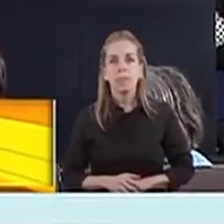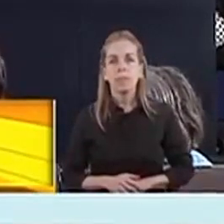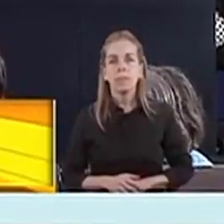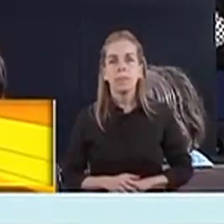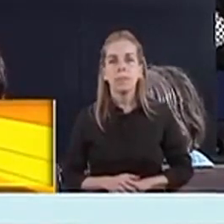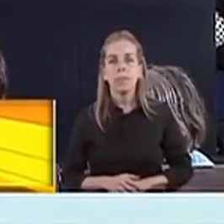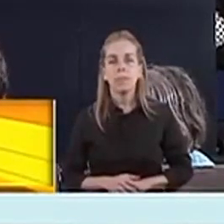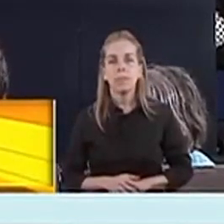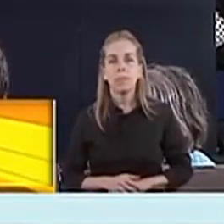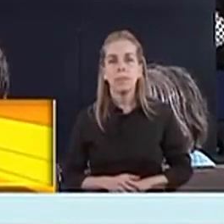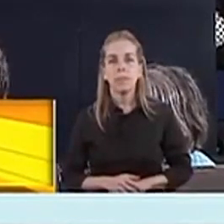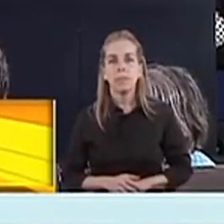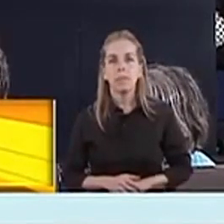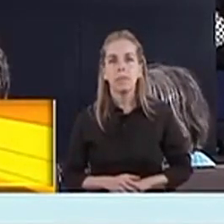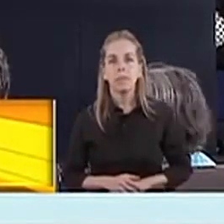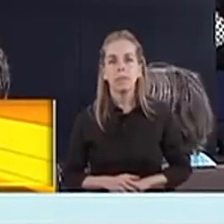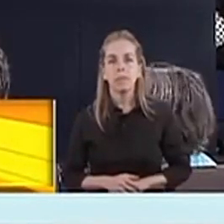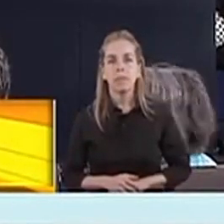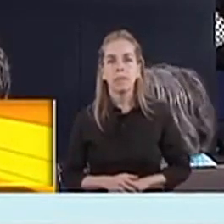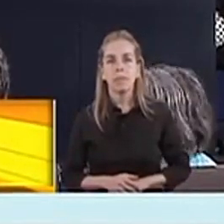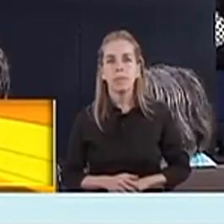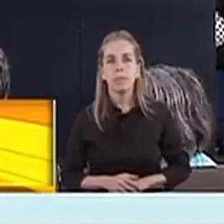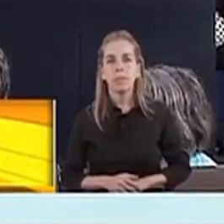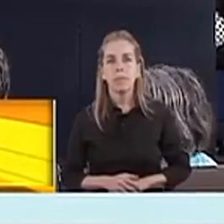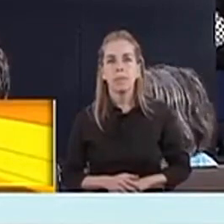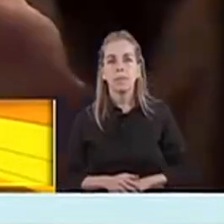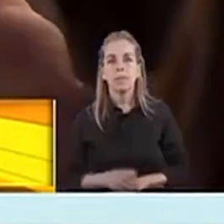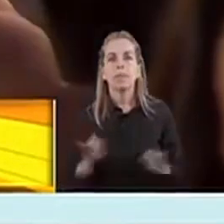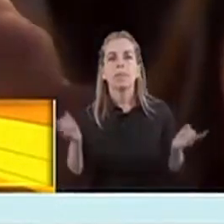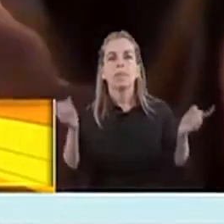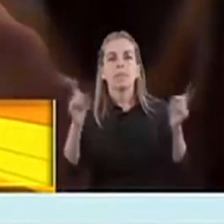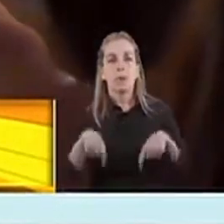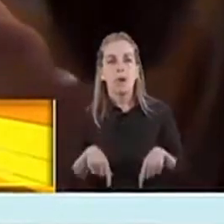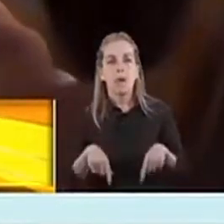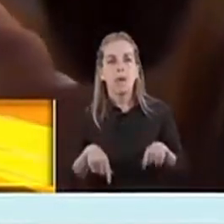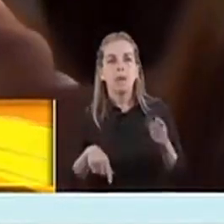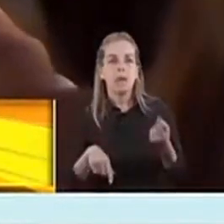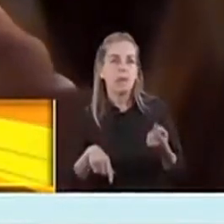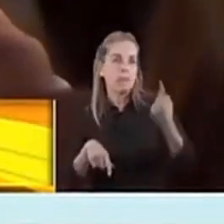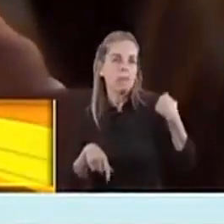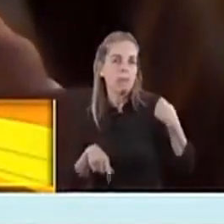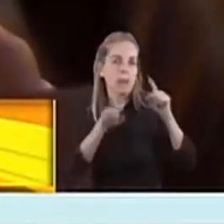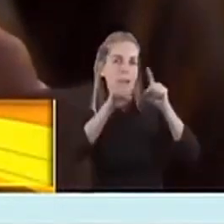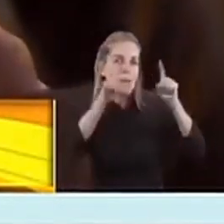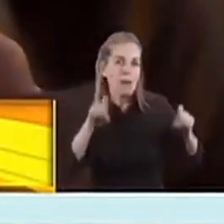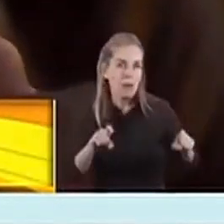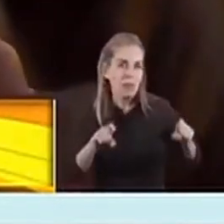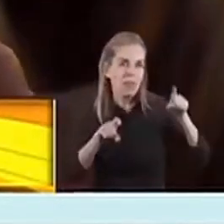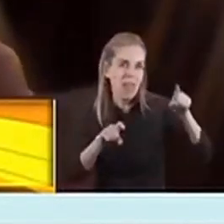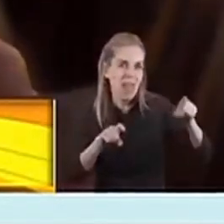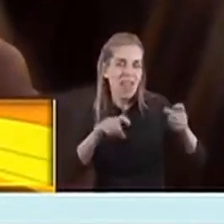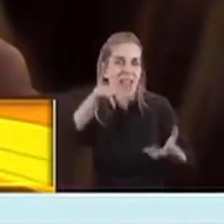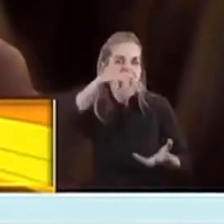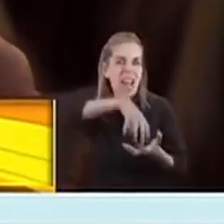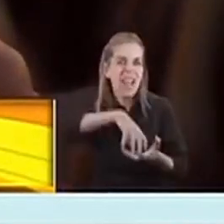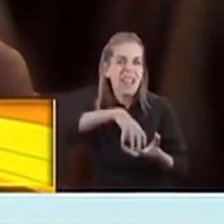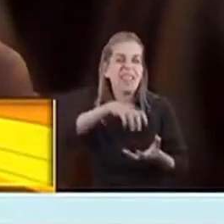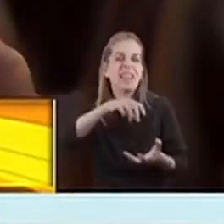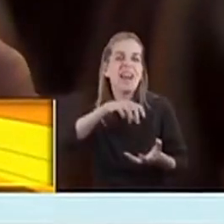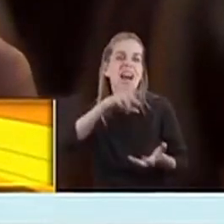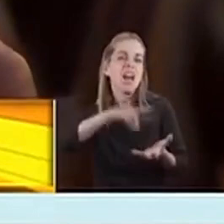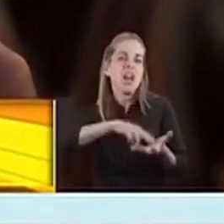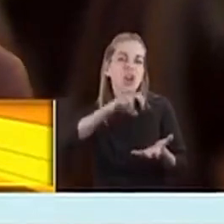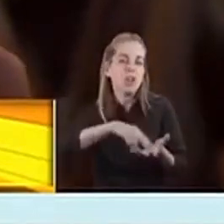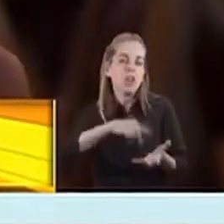esté bueno las cosas que nos pasan a nosotros de ser por culpa de lo que pasa en el mundo pero